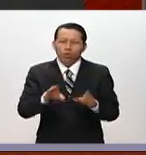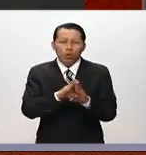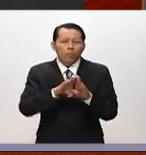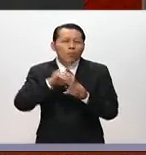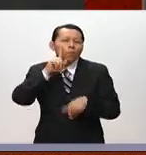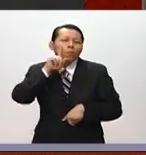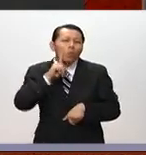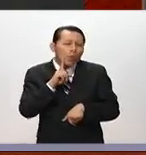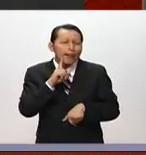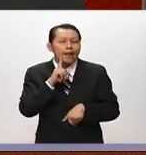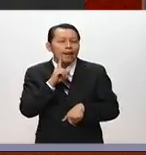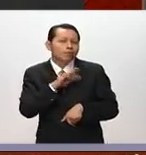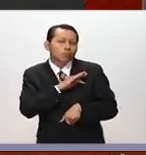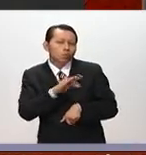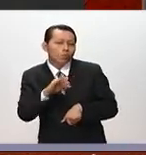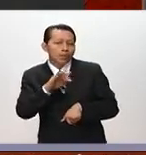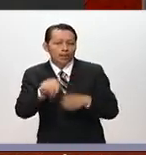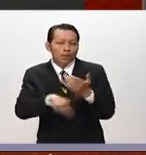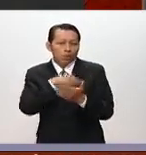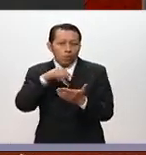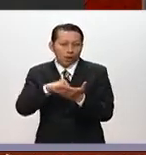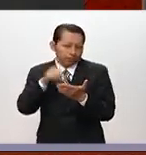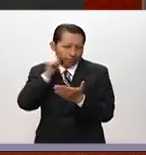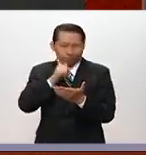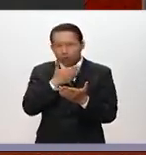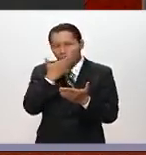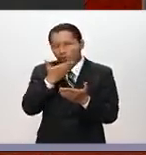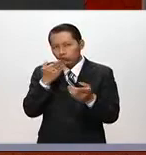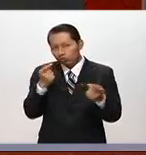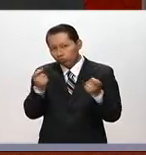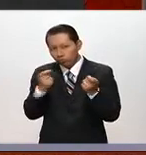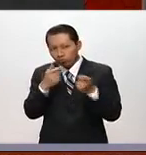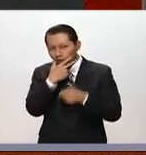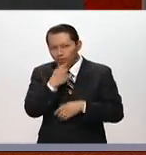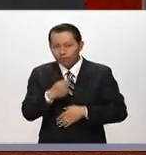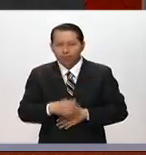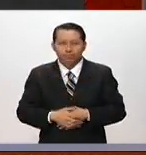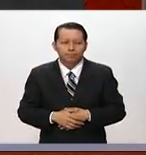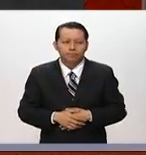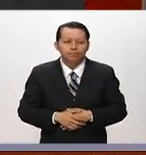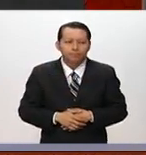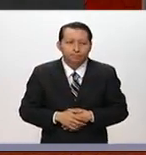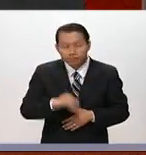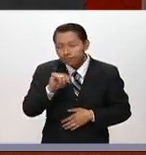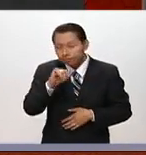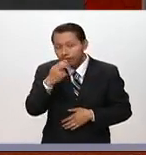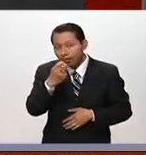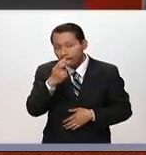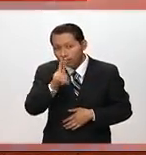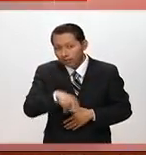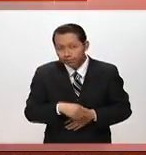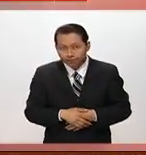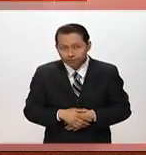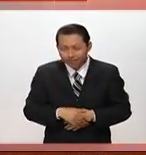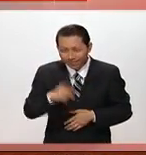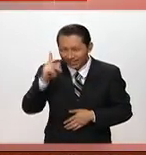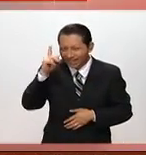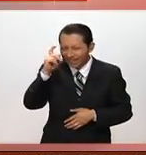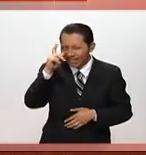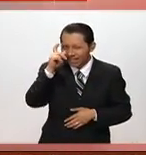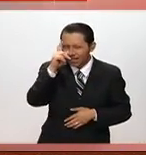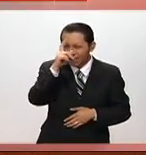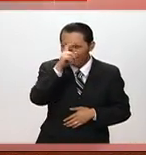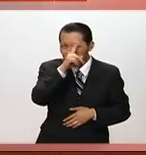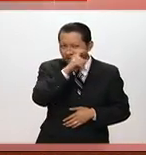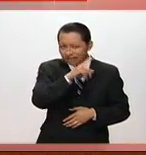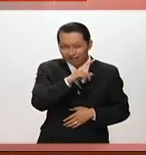a pues meterte en un sector manejado principalmente por hombres. Sí, fíjate, es difícil, no